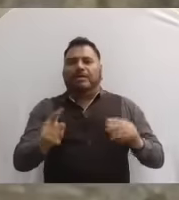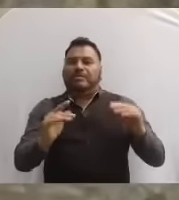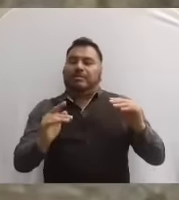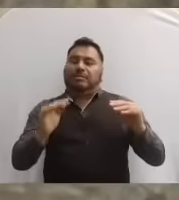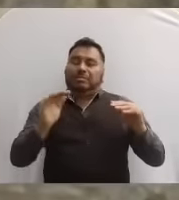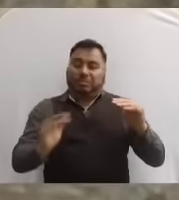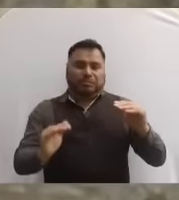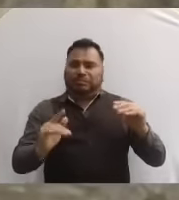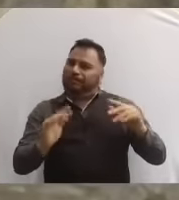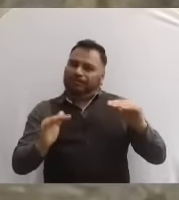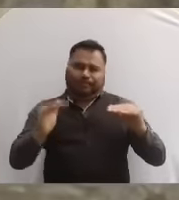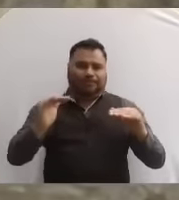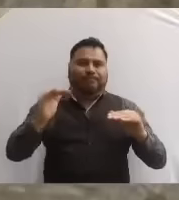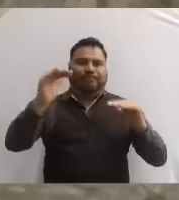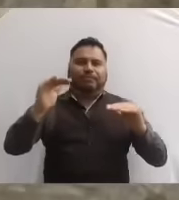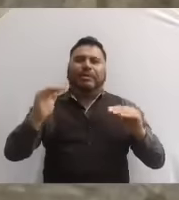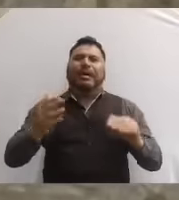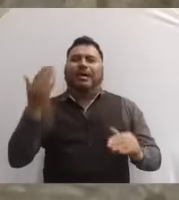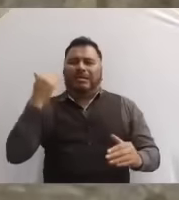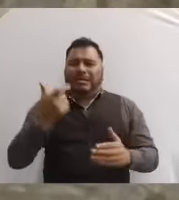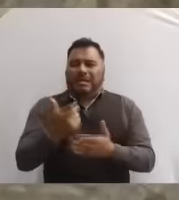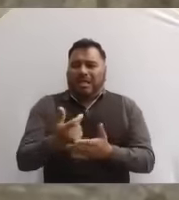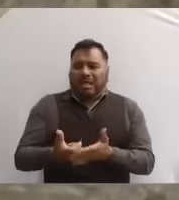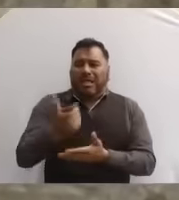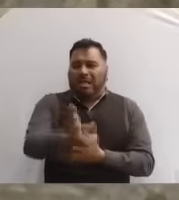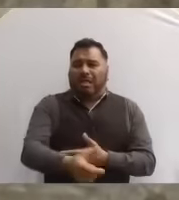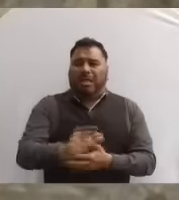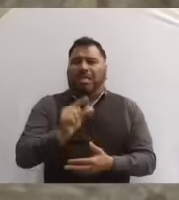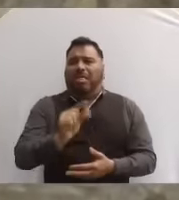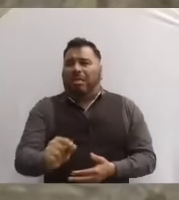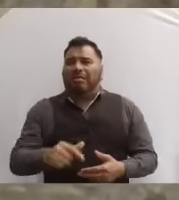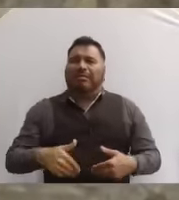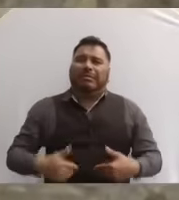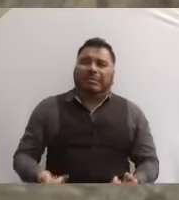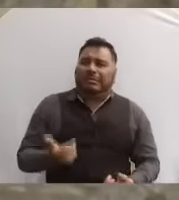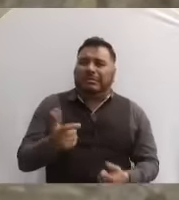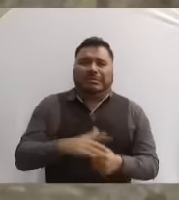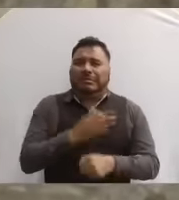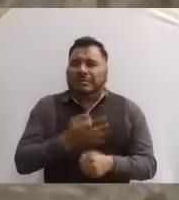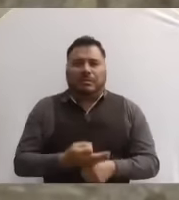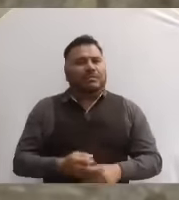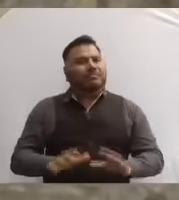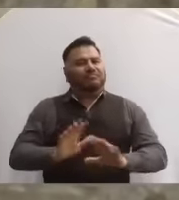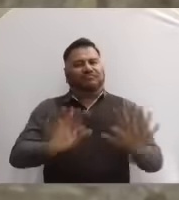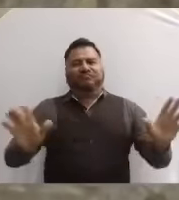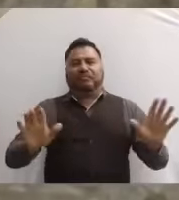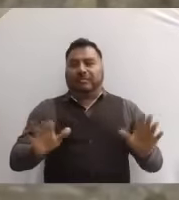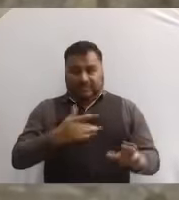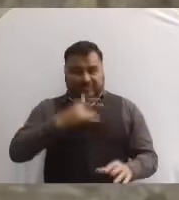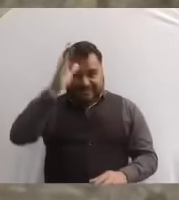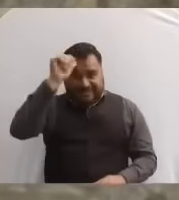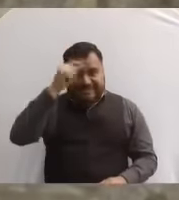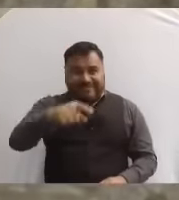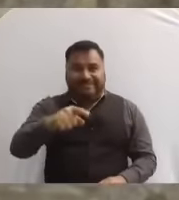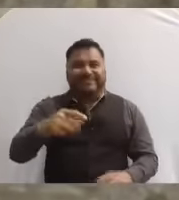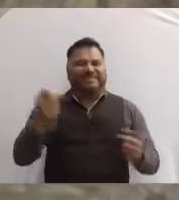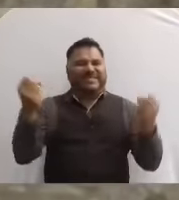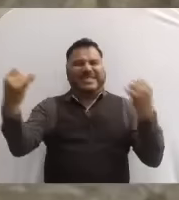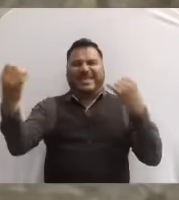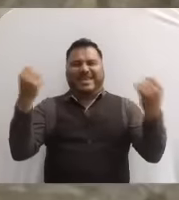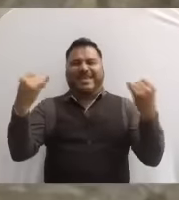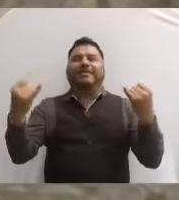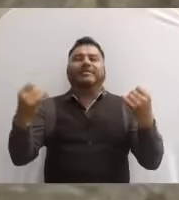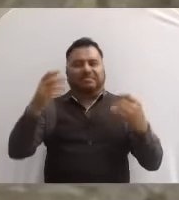más haya estos salarios de hambre que se produjeron durante el neoliberalismo. ¿Les parece bien?